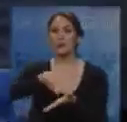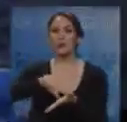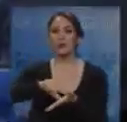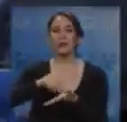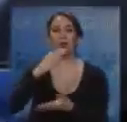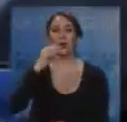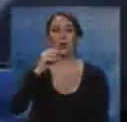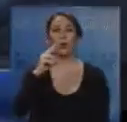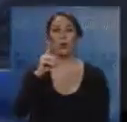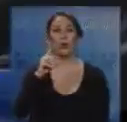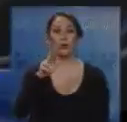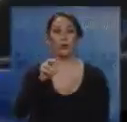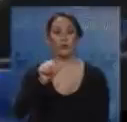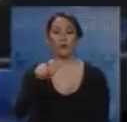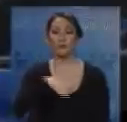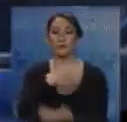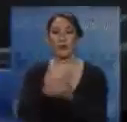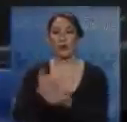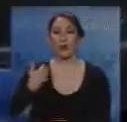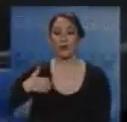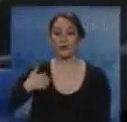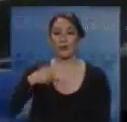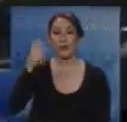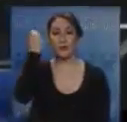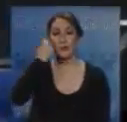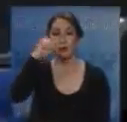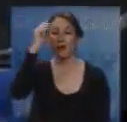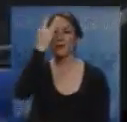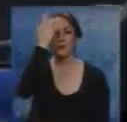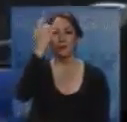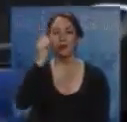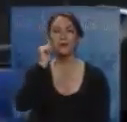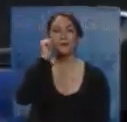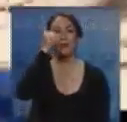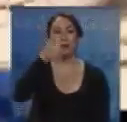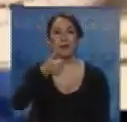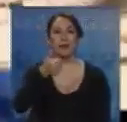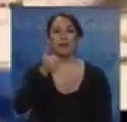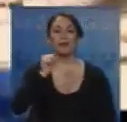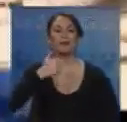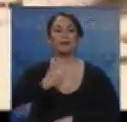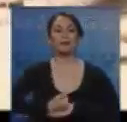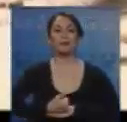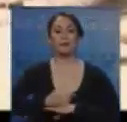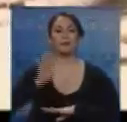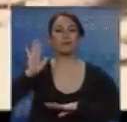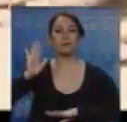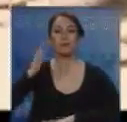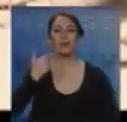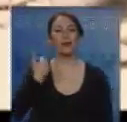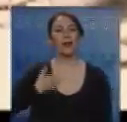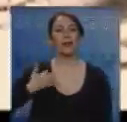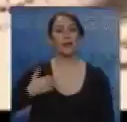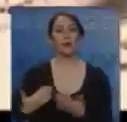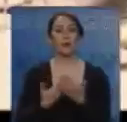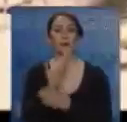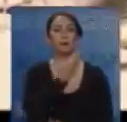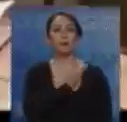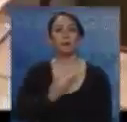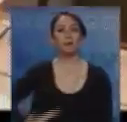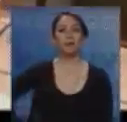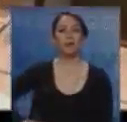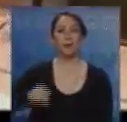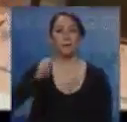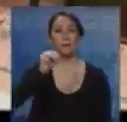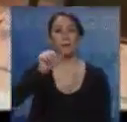a su arribo a Argentina. El mandatario viajó a ese país para asistir a la ceremonia de posesión del nuevo presidente argentino, Mauricio